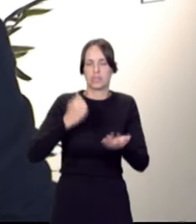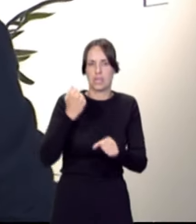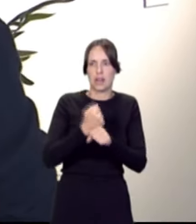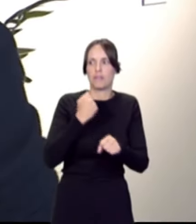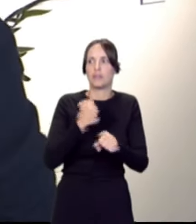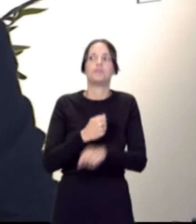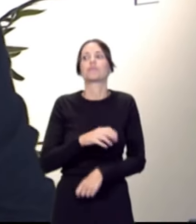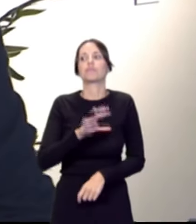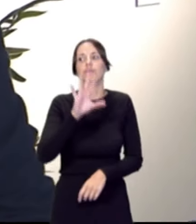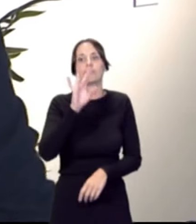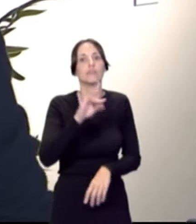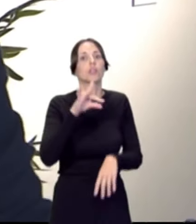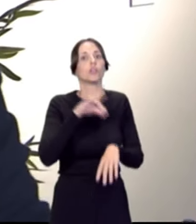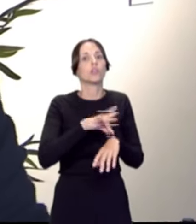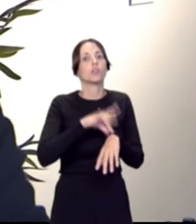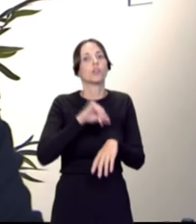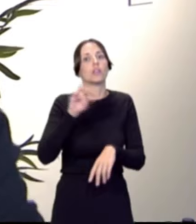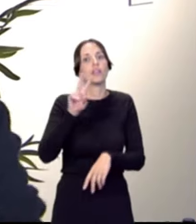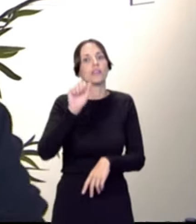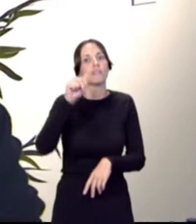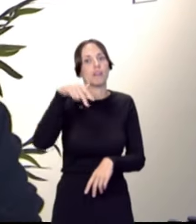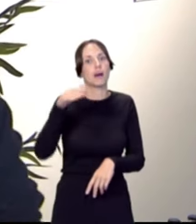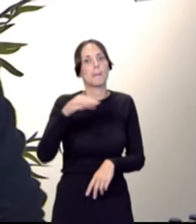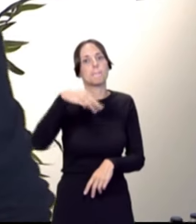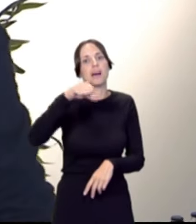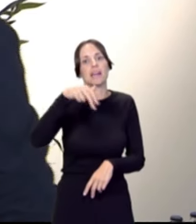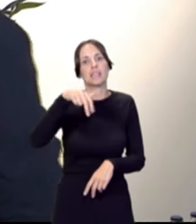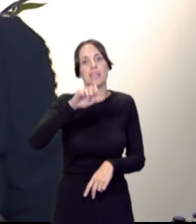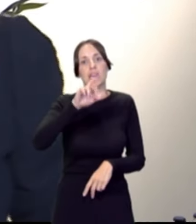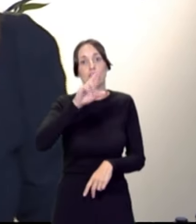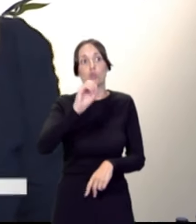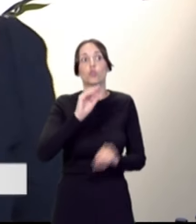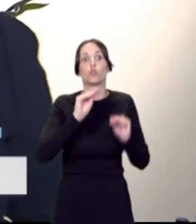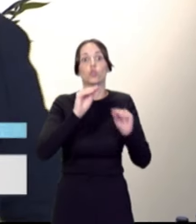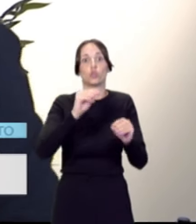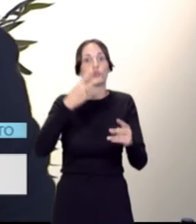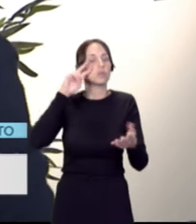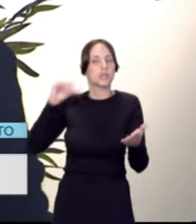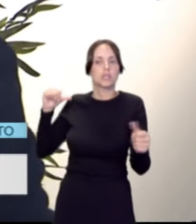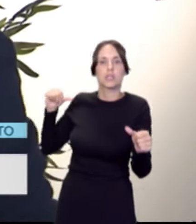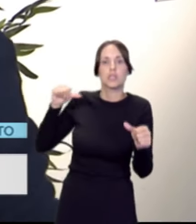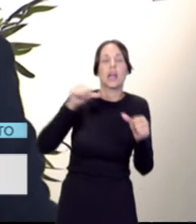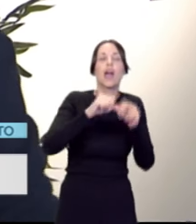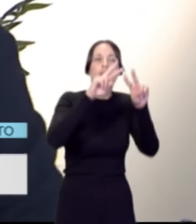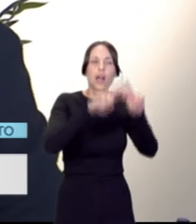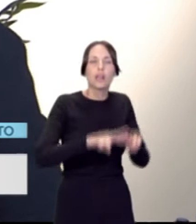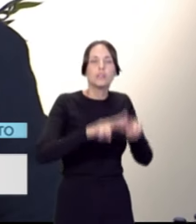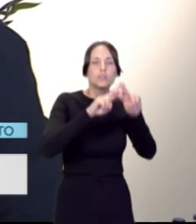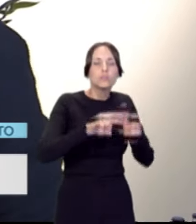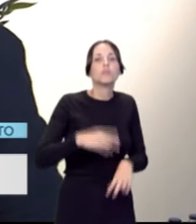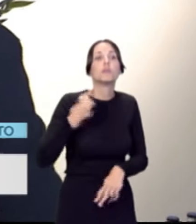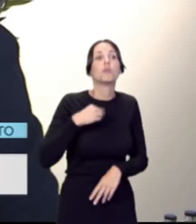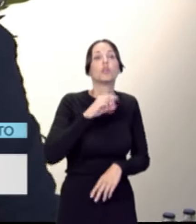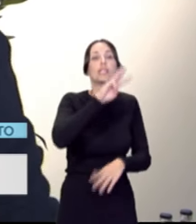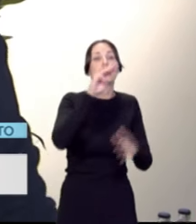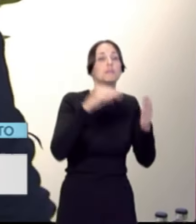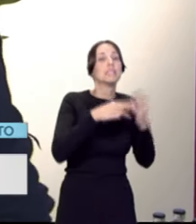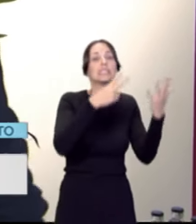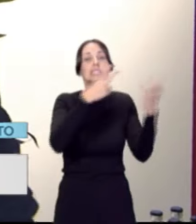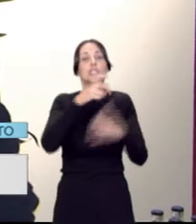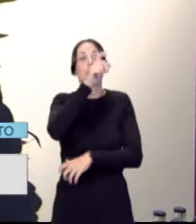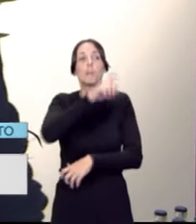Sí, el doctor Iván Mañero ha realizado a lo largo de su carrera un estudio de los más de 3.700 pacientes a los que